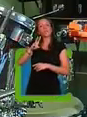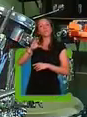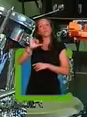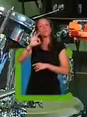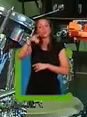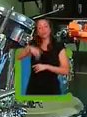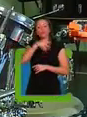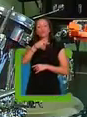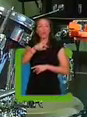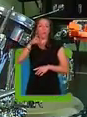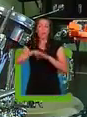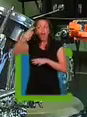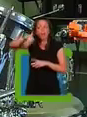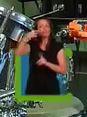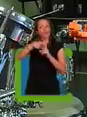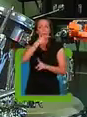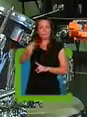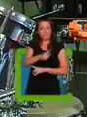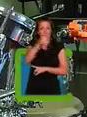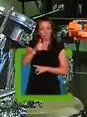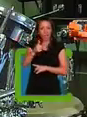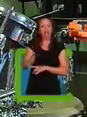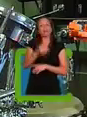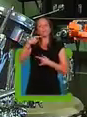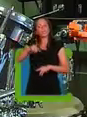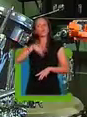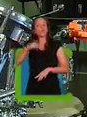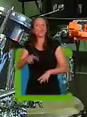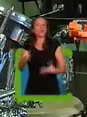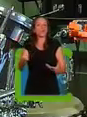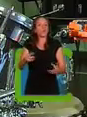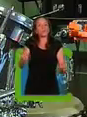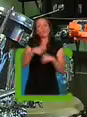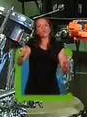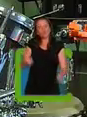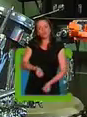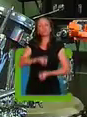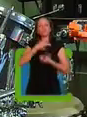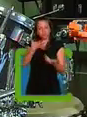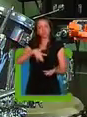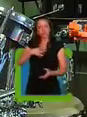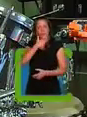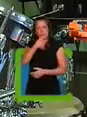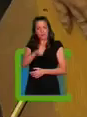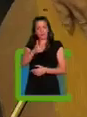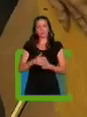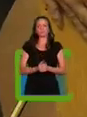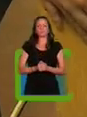ellos y así pueden de alguna manera pues expresar la